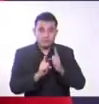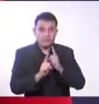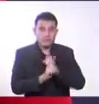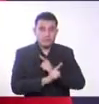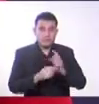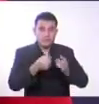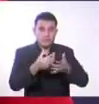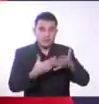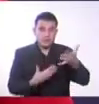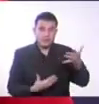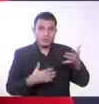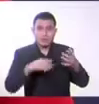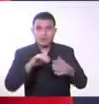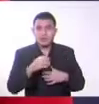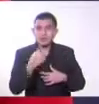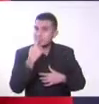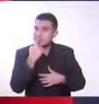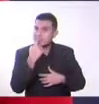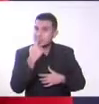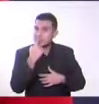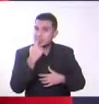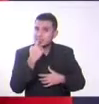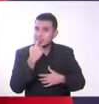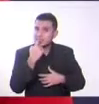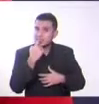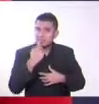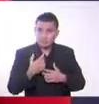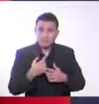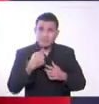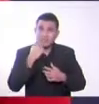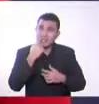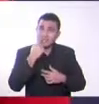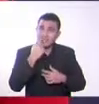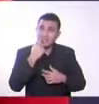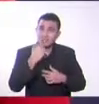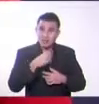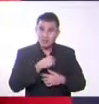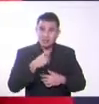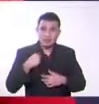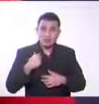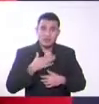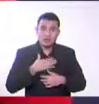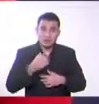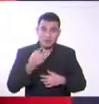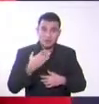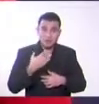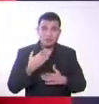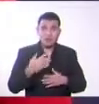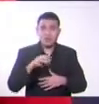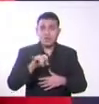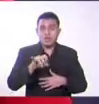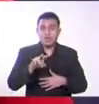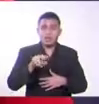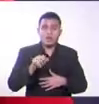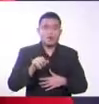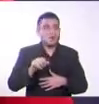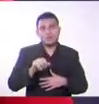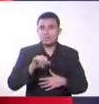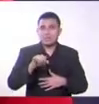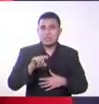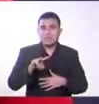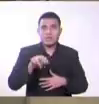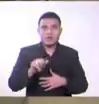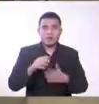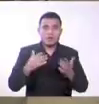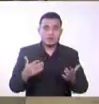entonces en la dentadura y justamente el médico me dijo, o sea, ¿con IVA o sin IVA? Sí. Exentos de IVA,